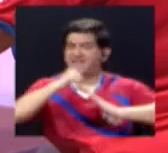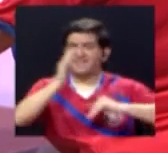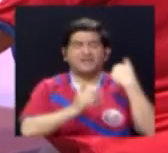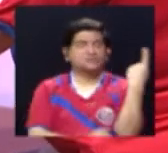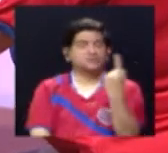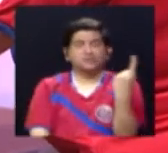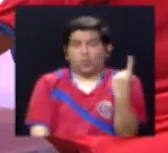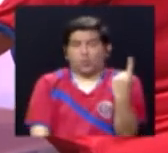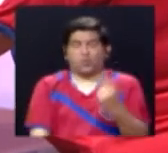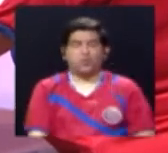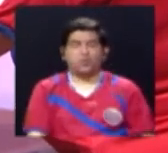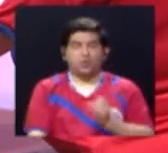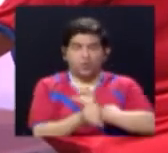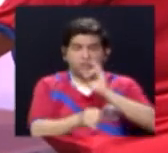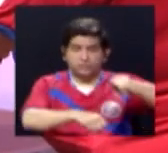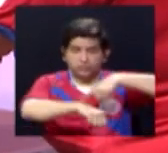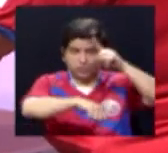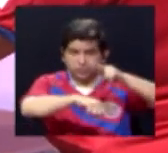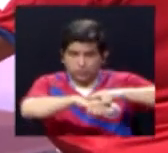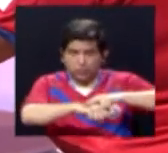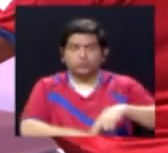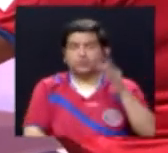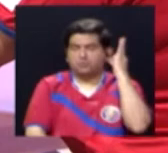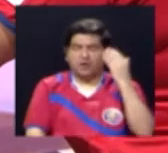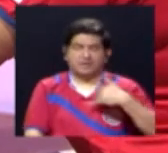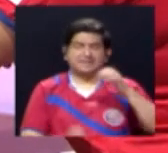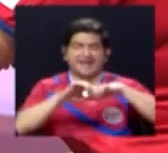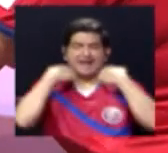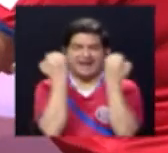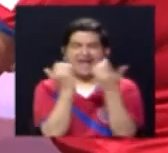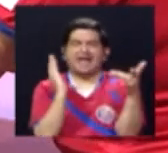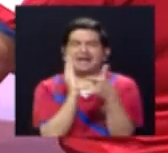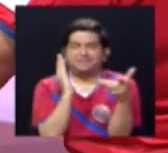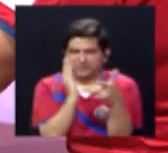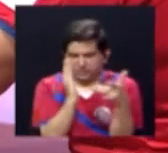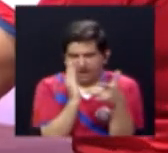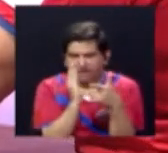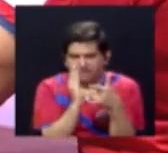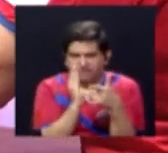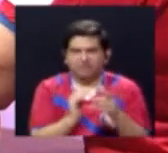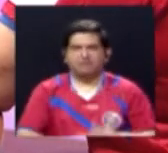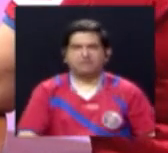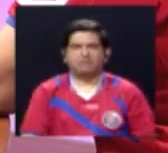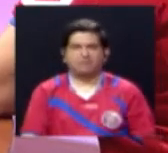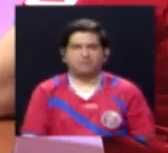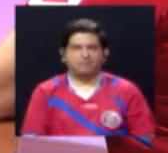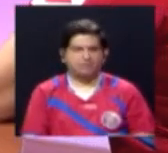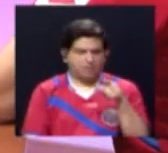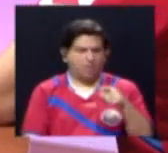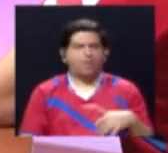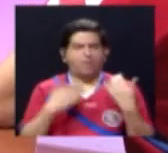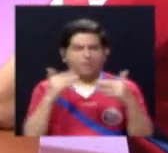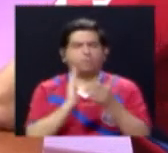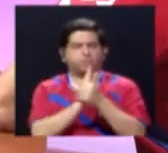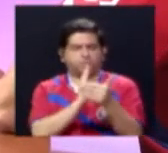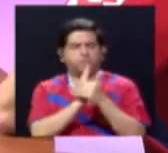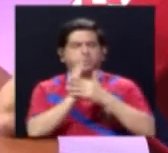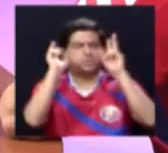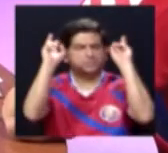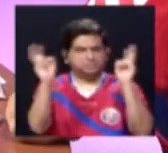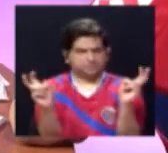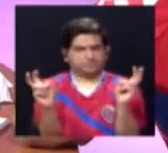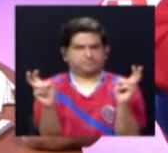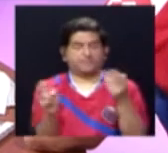sola el inamu tiene un equipo técnico con muy muy experto en la materia